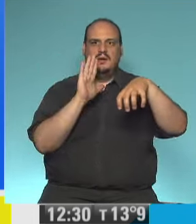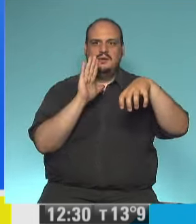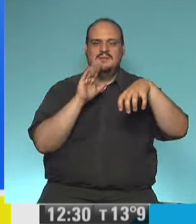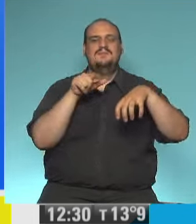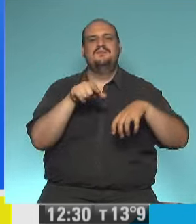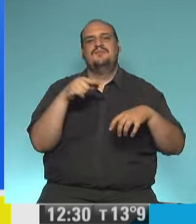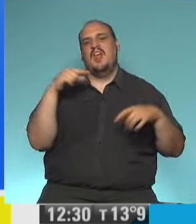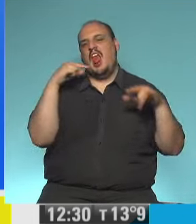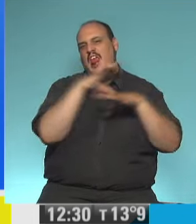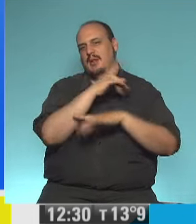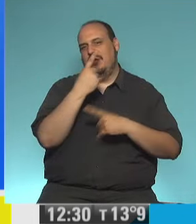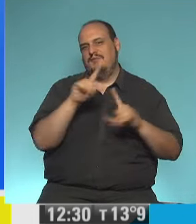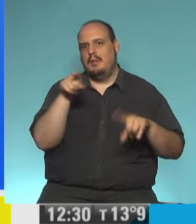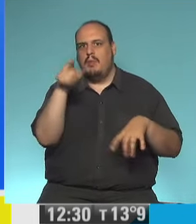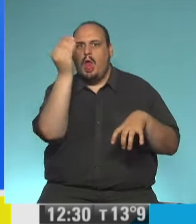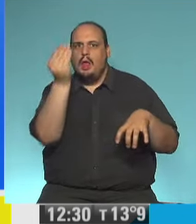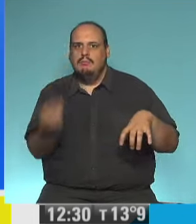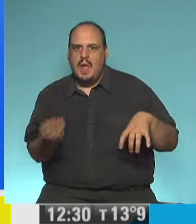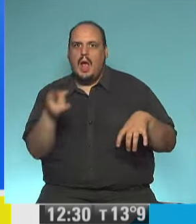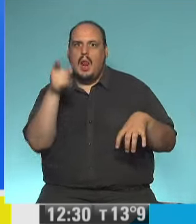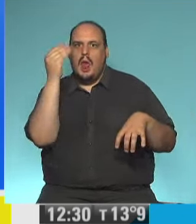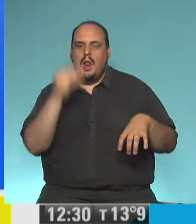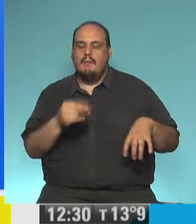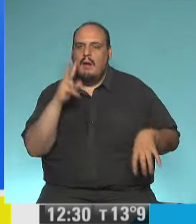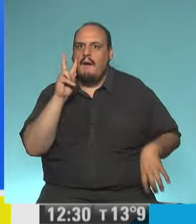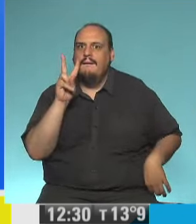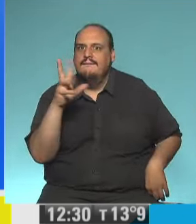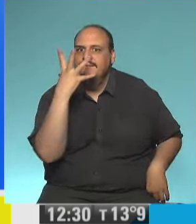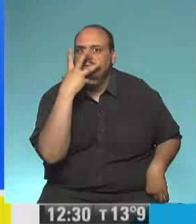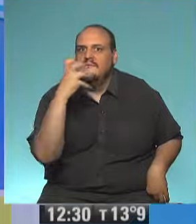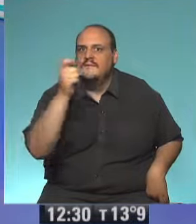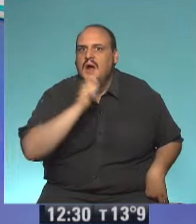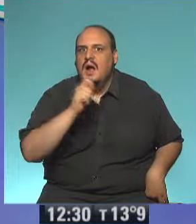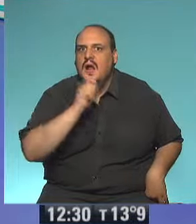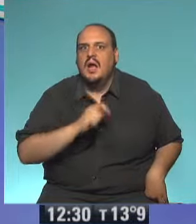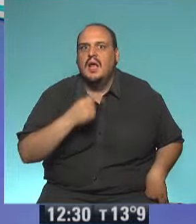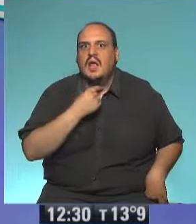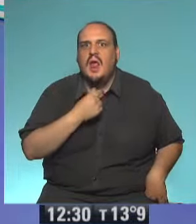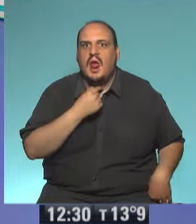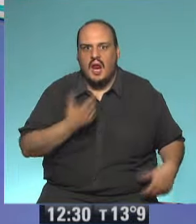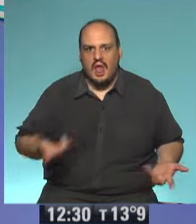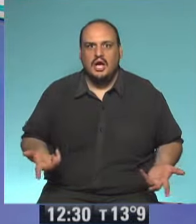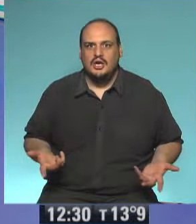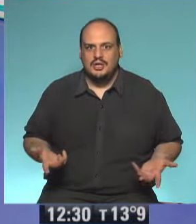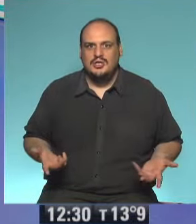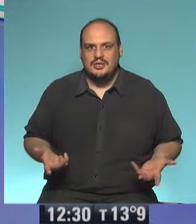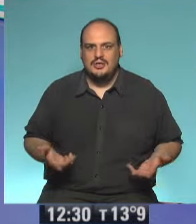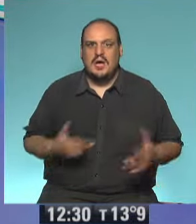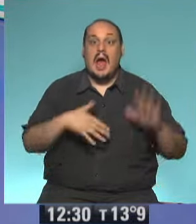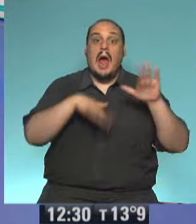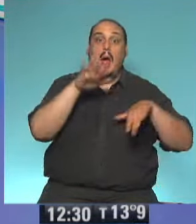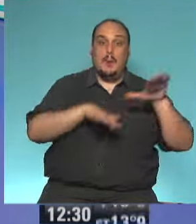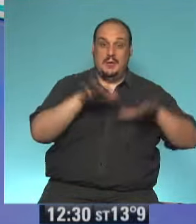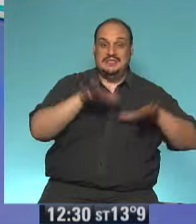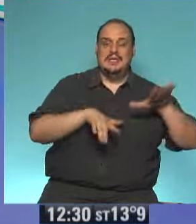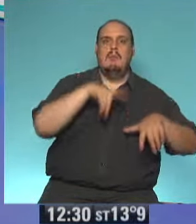pusieron la, la imagen como muy preponderante para que vos digas, quiero ese cono de helado. Sí. Claro, en algunos casos ponderan las palabras, ¿no? Las palabras